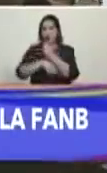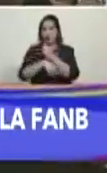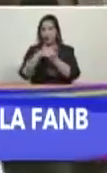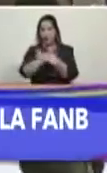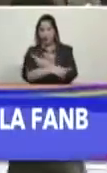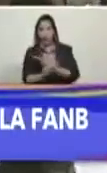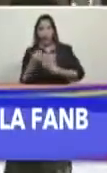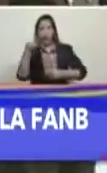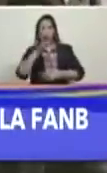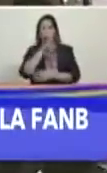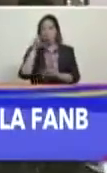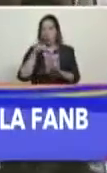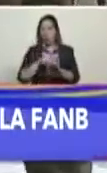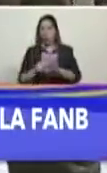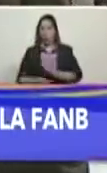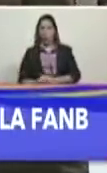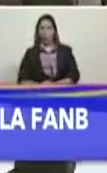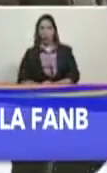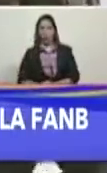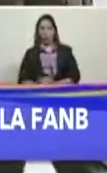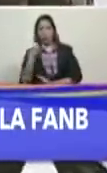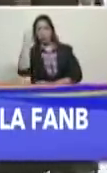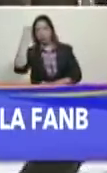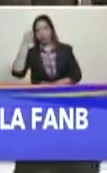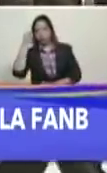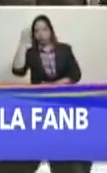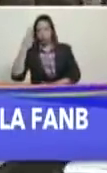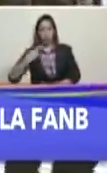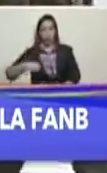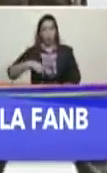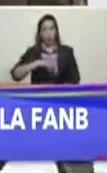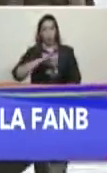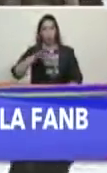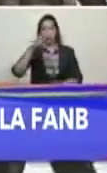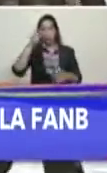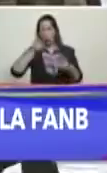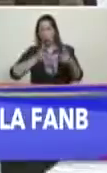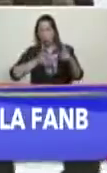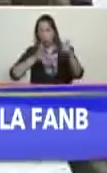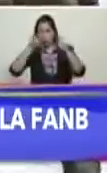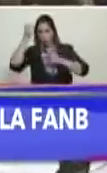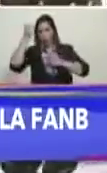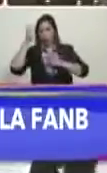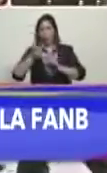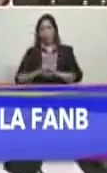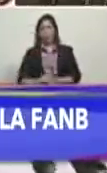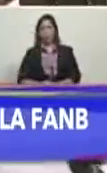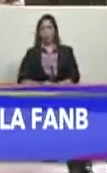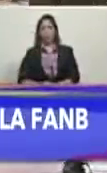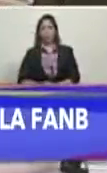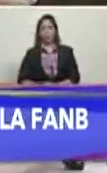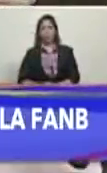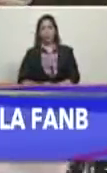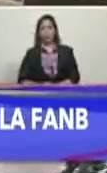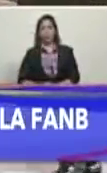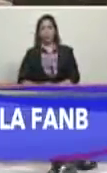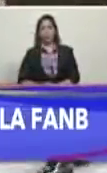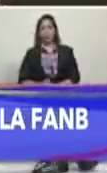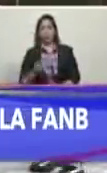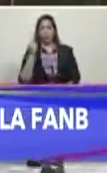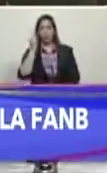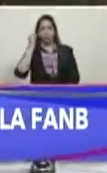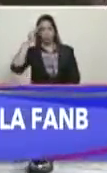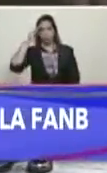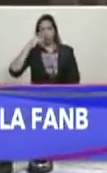antioligárquicas, en el pensamiento de nuestro comandante supremo Hugo Chávez. La teniente María de Jesús Rico